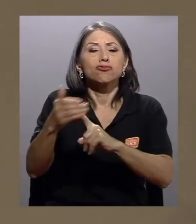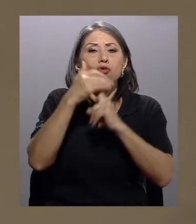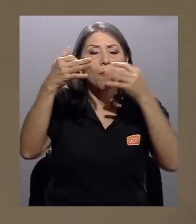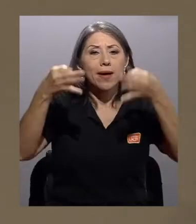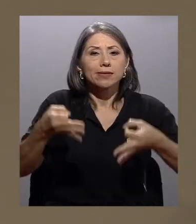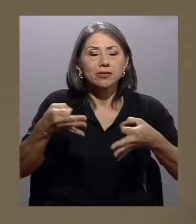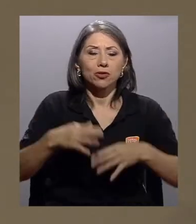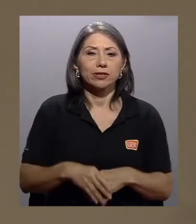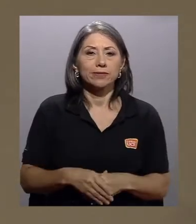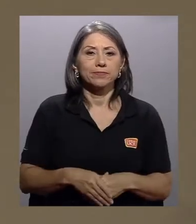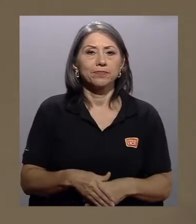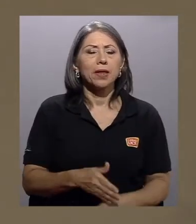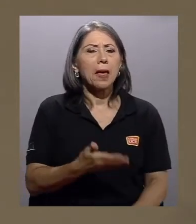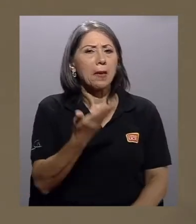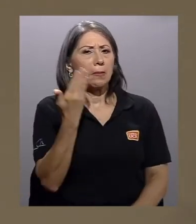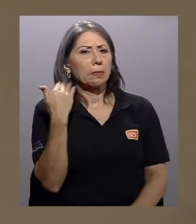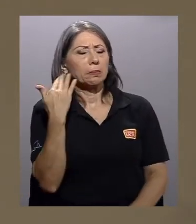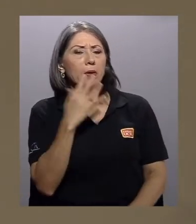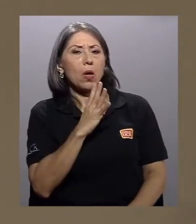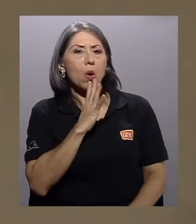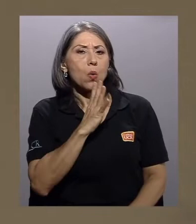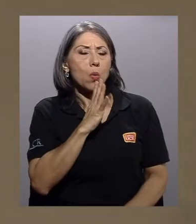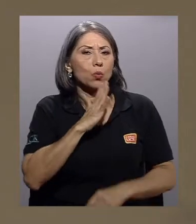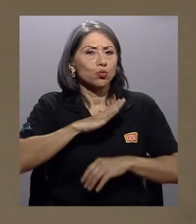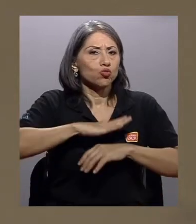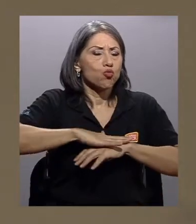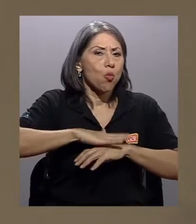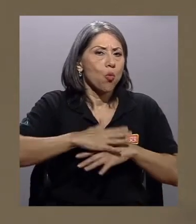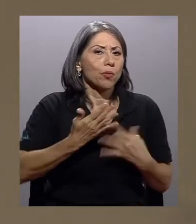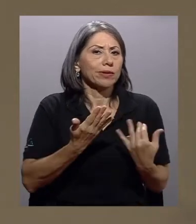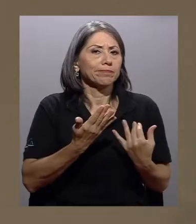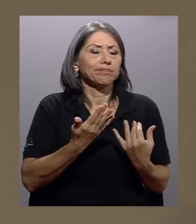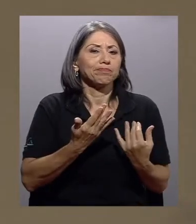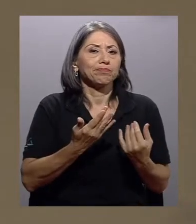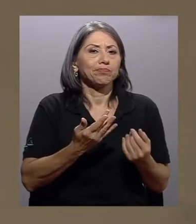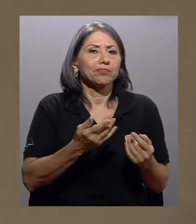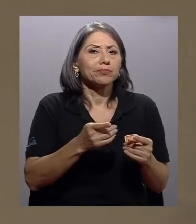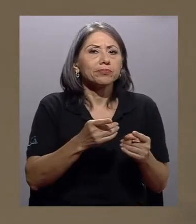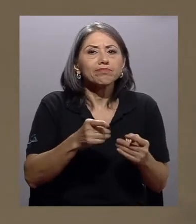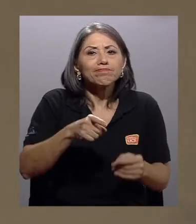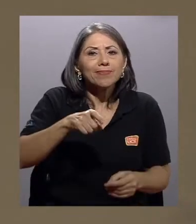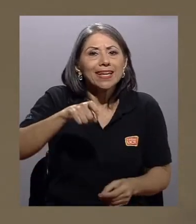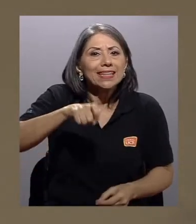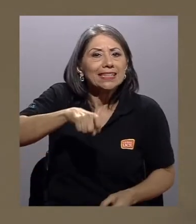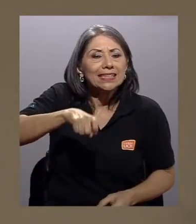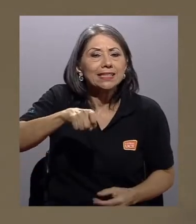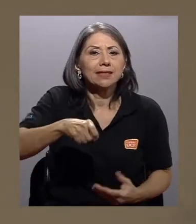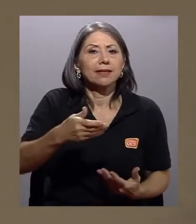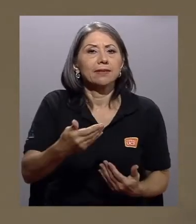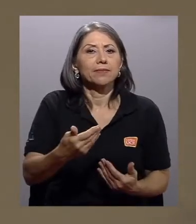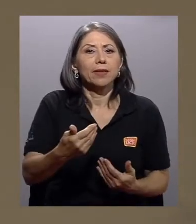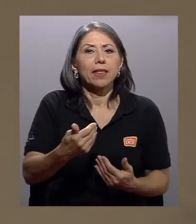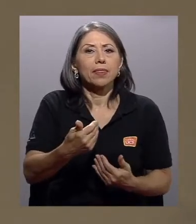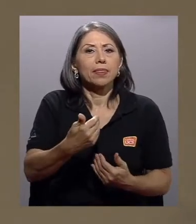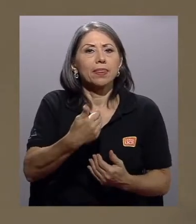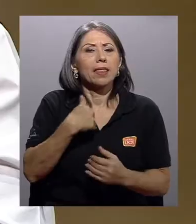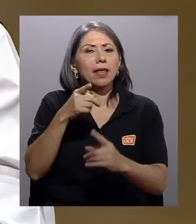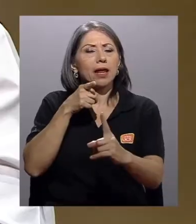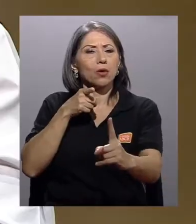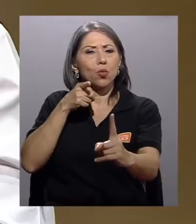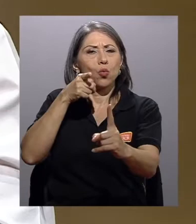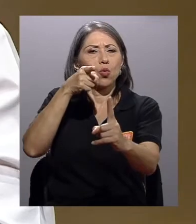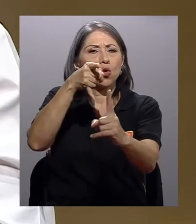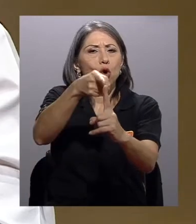de decisiones. Discutíamos anteriormente, Franz, sobre las necesidades de tener